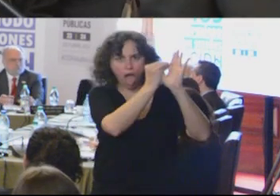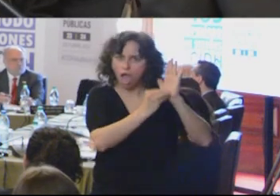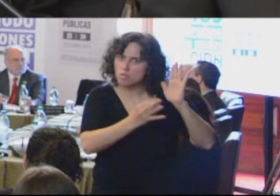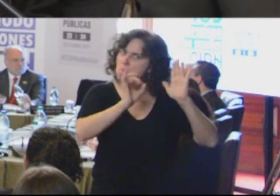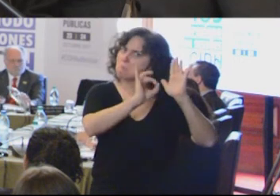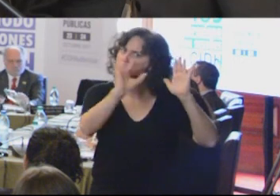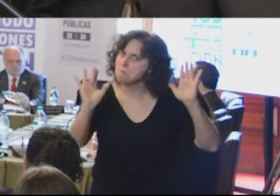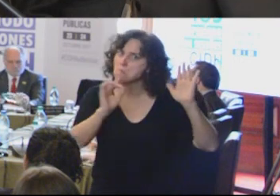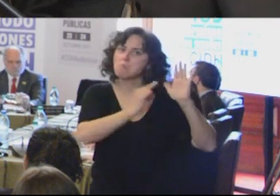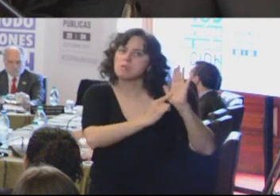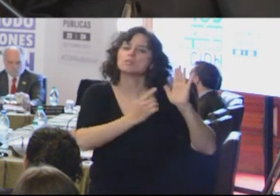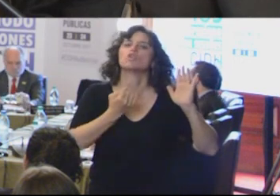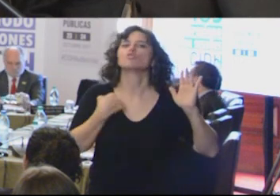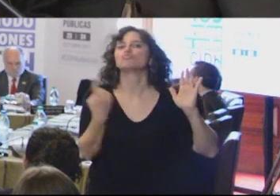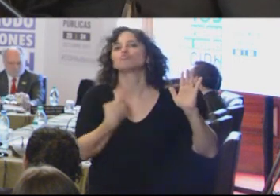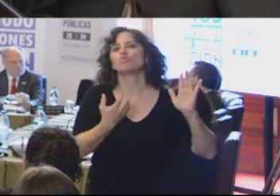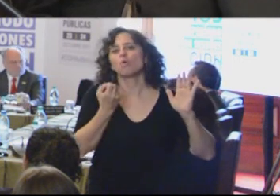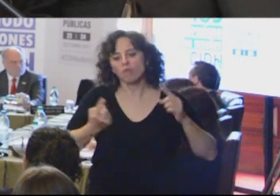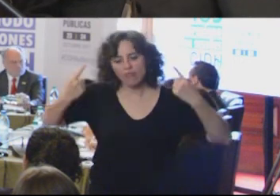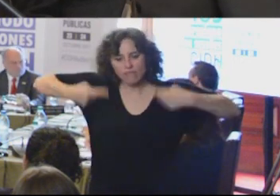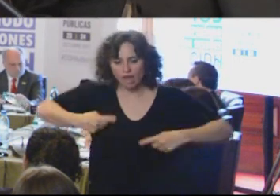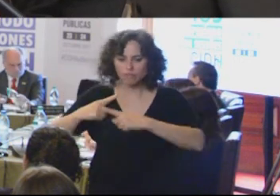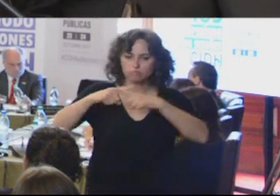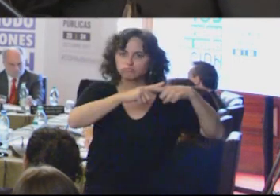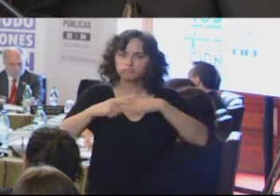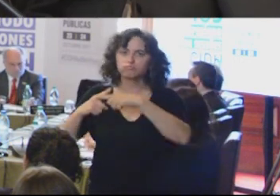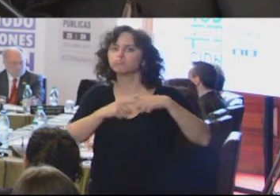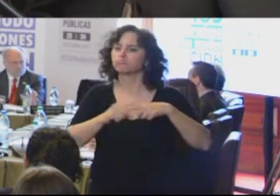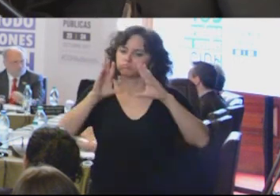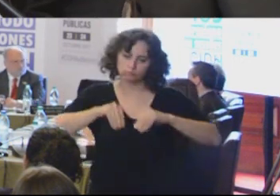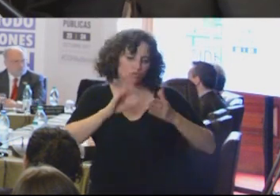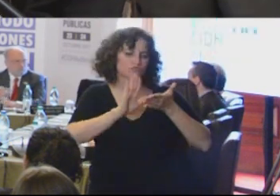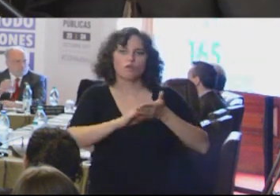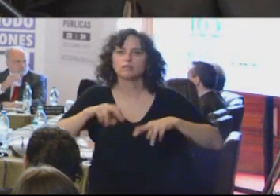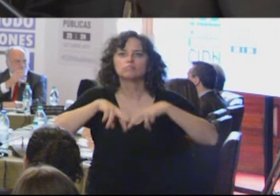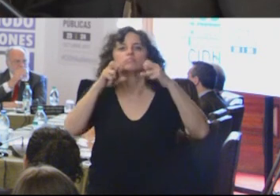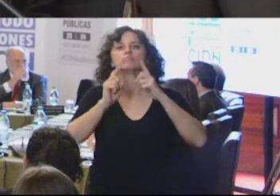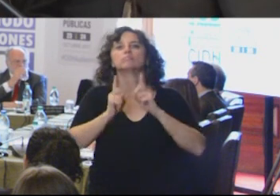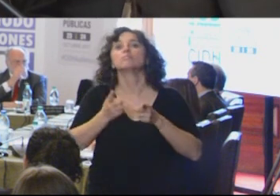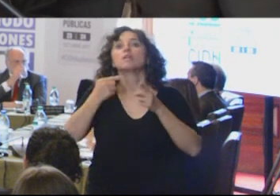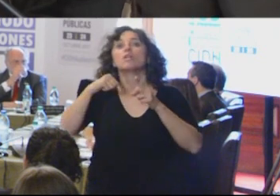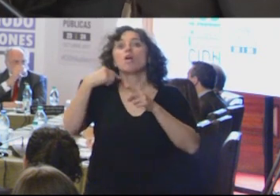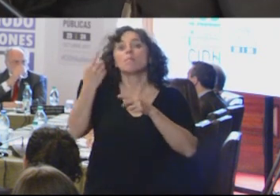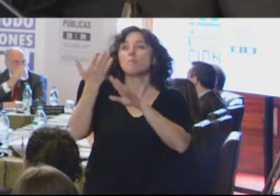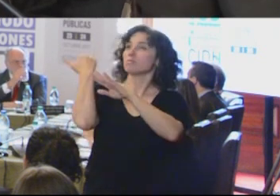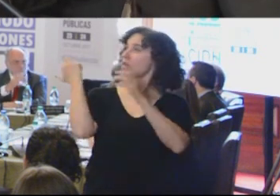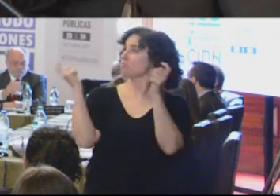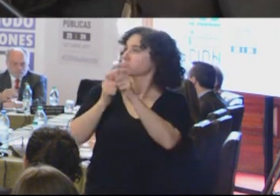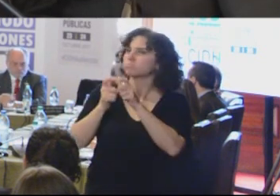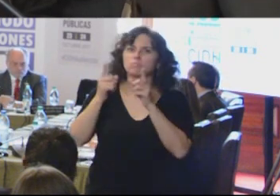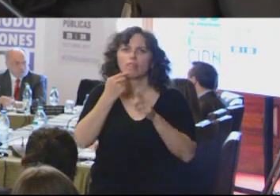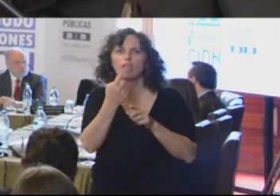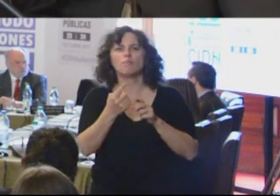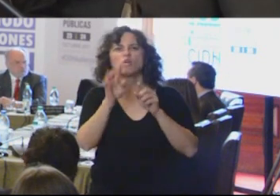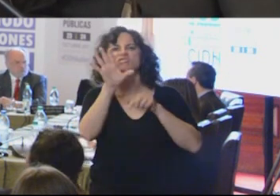y sobre eso llamaríamos en el debate abiertos a todo el escrutinio que se requiera pero la pasada audiencia señala vamos como un